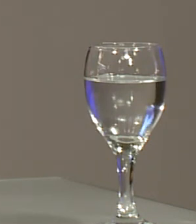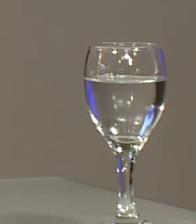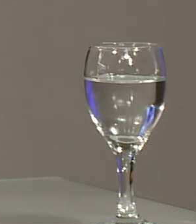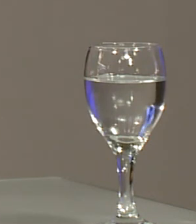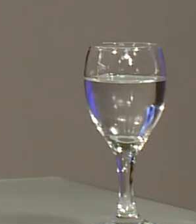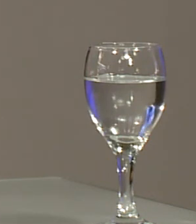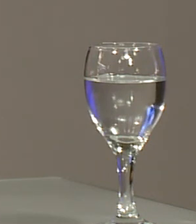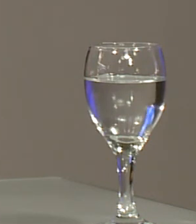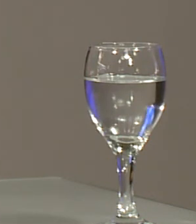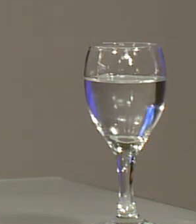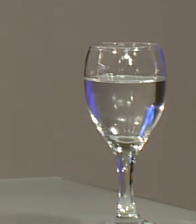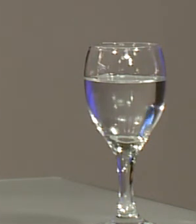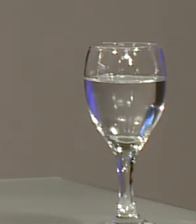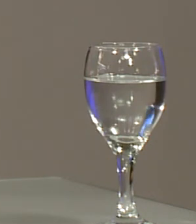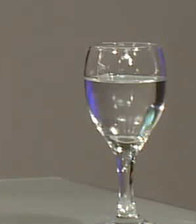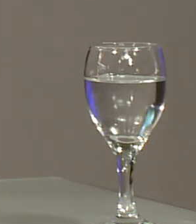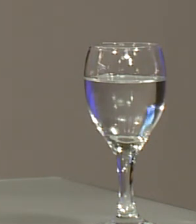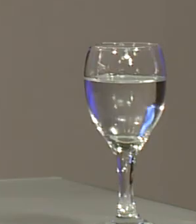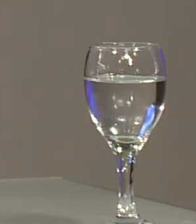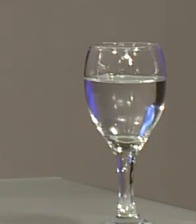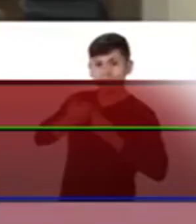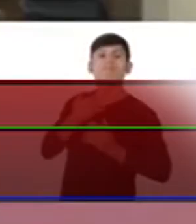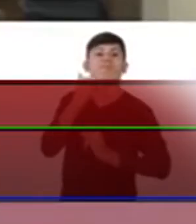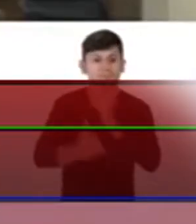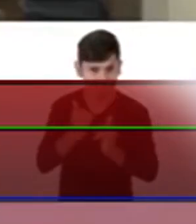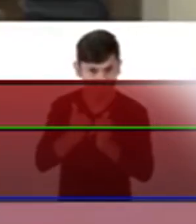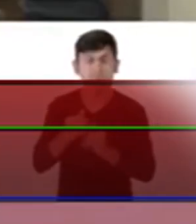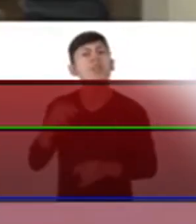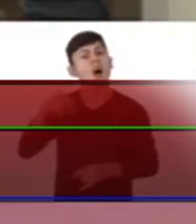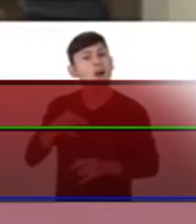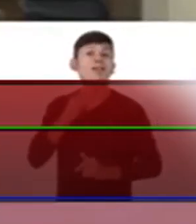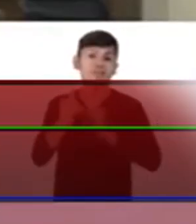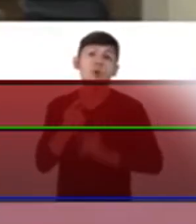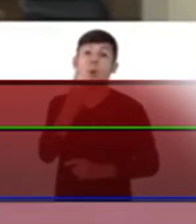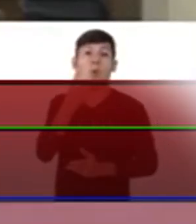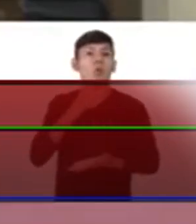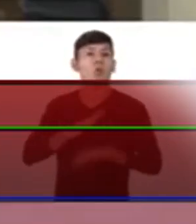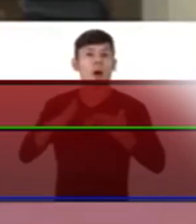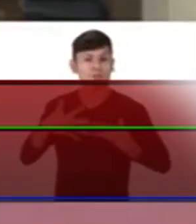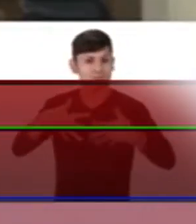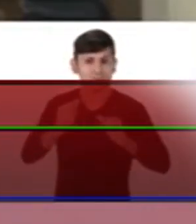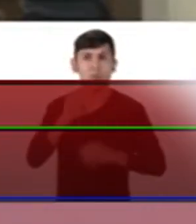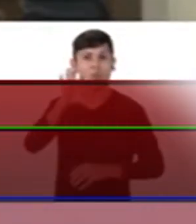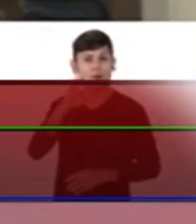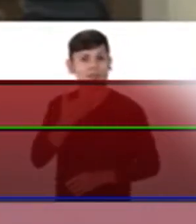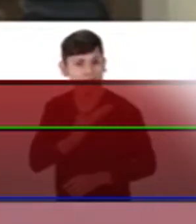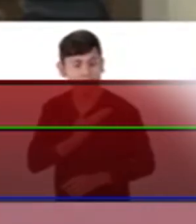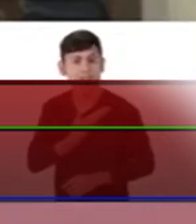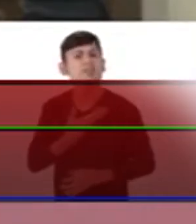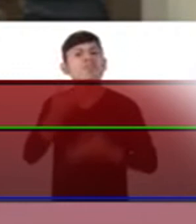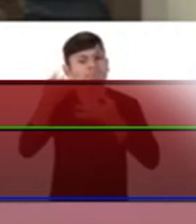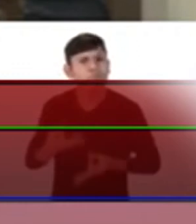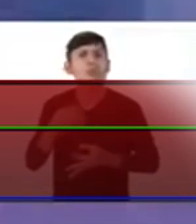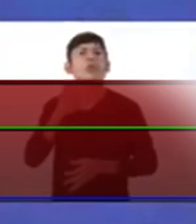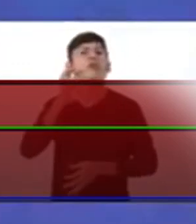escuchamos el parte de anoche de la provincia de Santa Fe. Vamos a informar que tenemos un caso nuevo en la provincia de Santa Fe, puntualmente